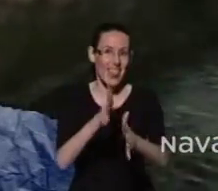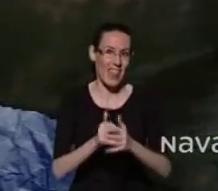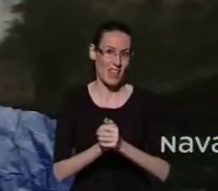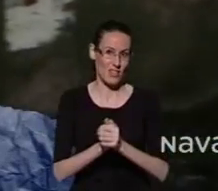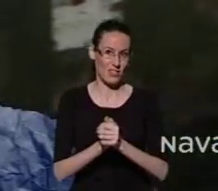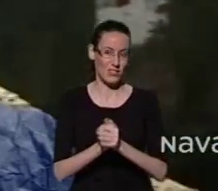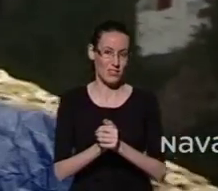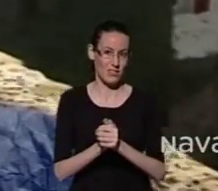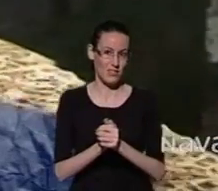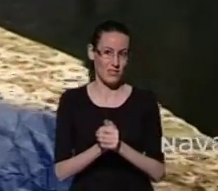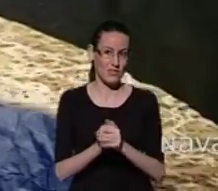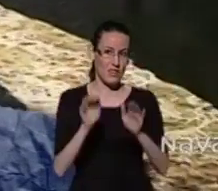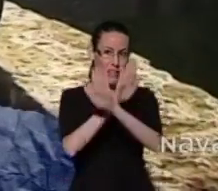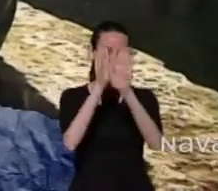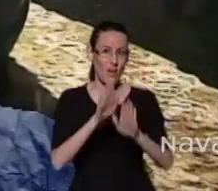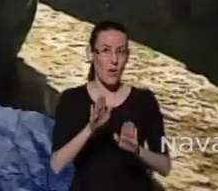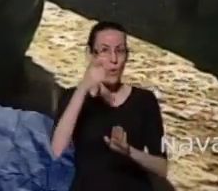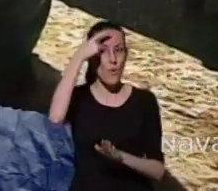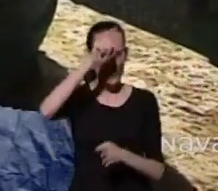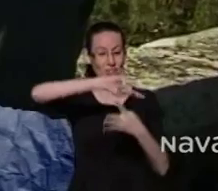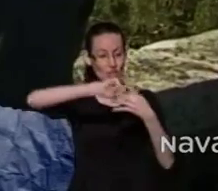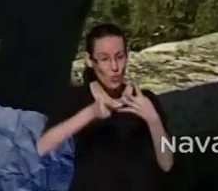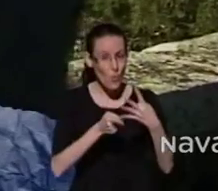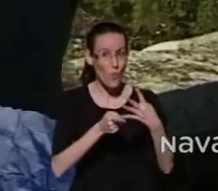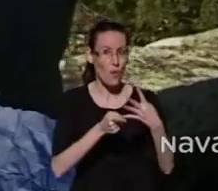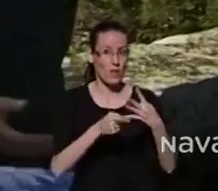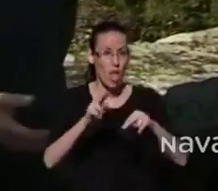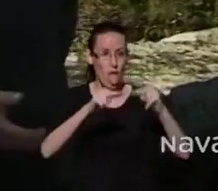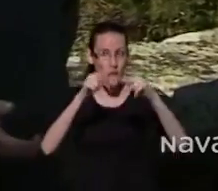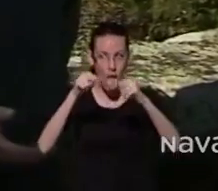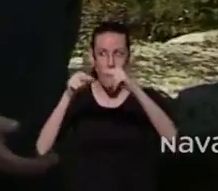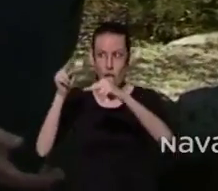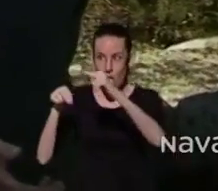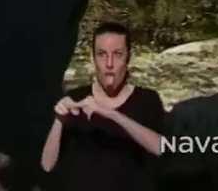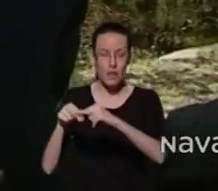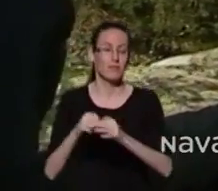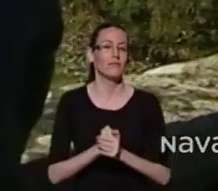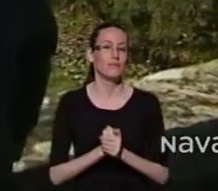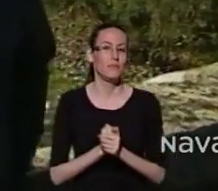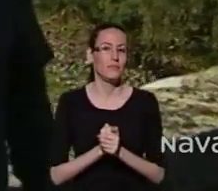Sumilla, Narbarte y El Gorriaga. Bueno, los cuatro pueblos